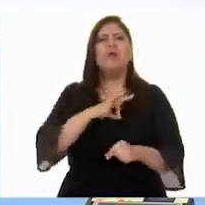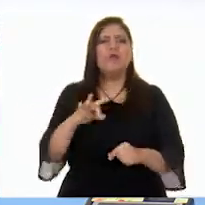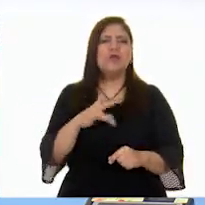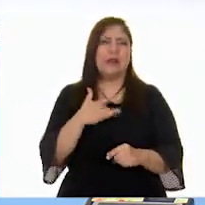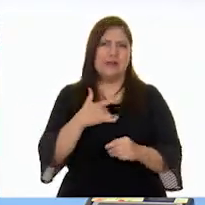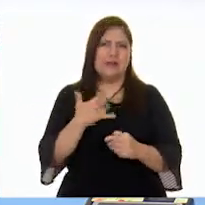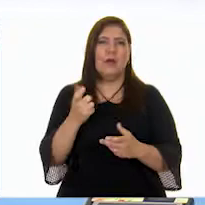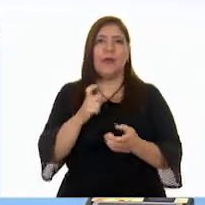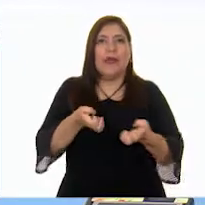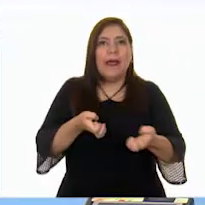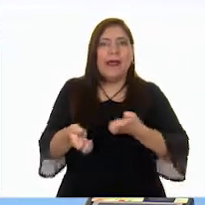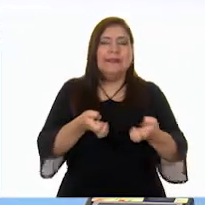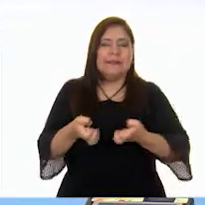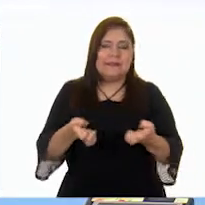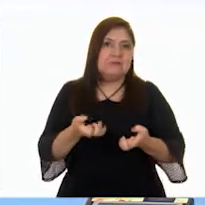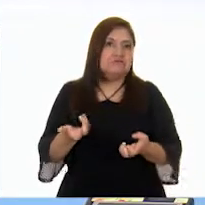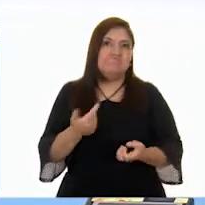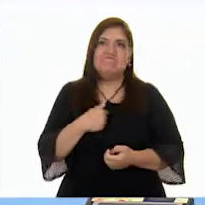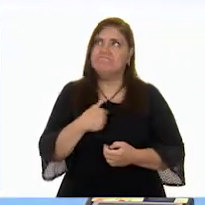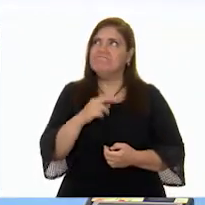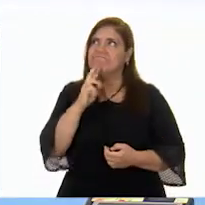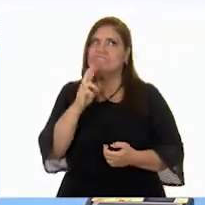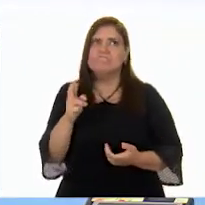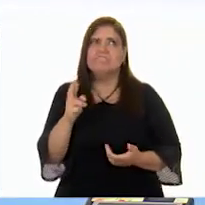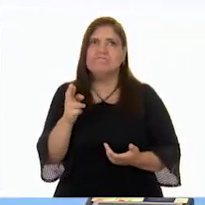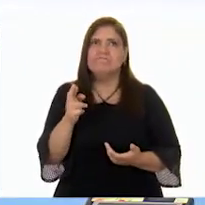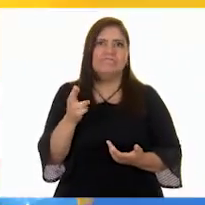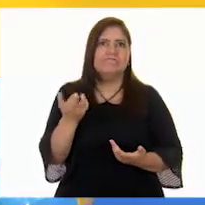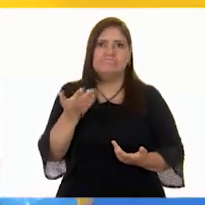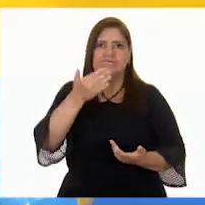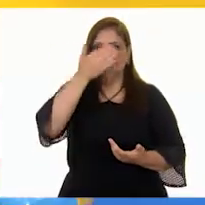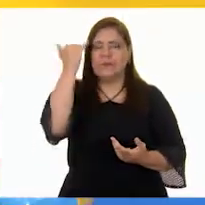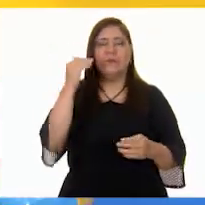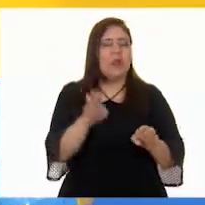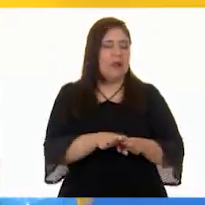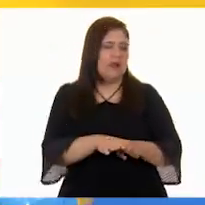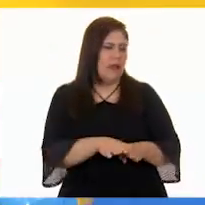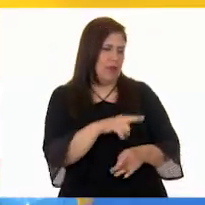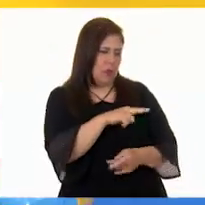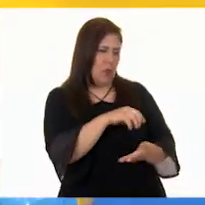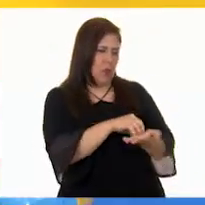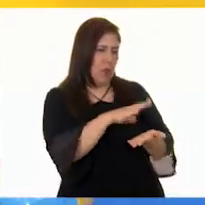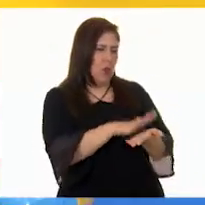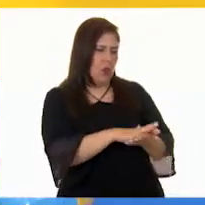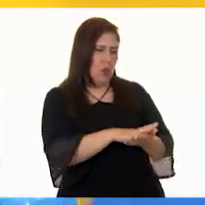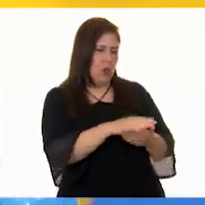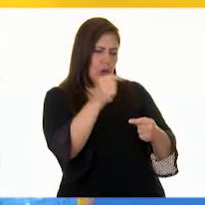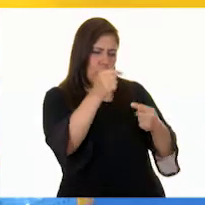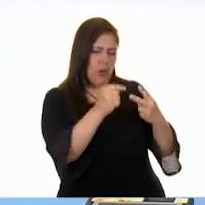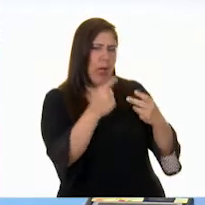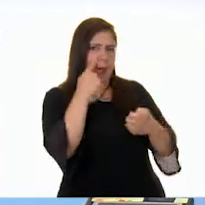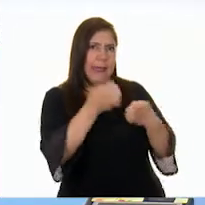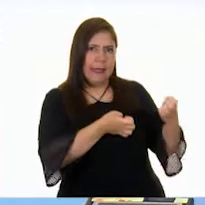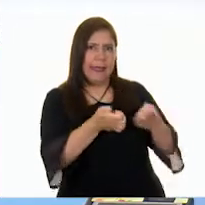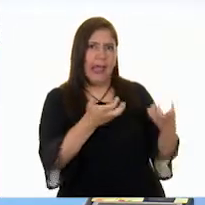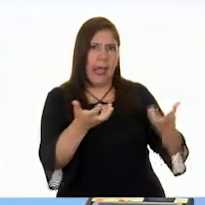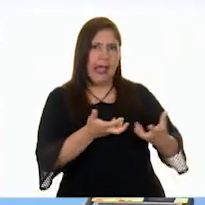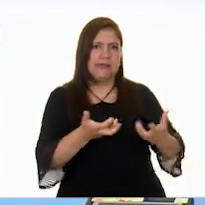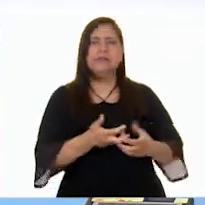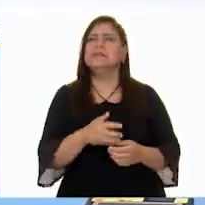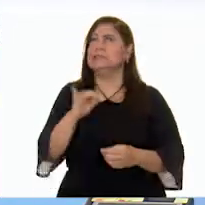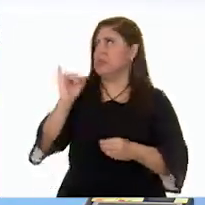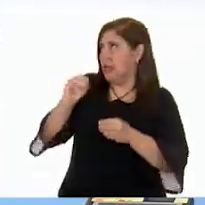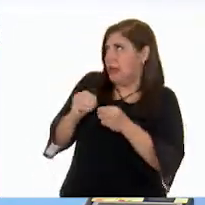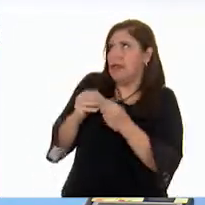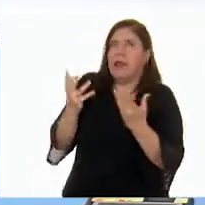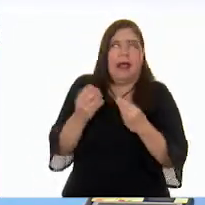ejercicio? Y no le pude responder. Ay, no. ¿Llevas un registro de tus rutinas, Ale? Sí,